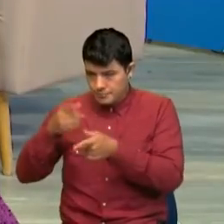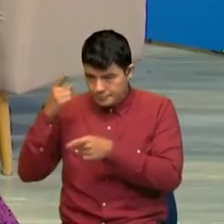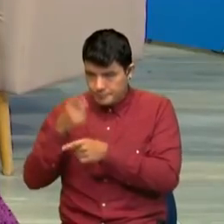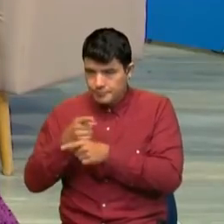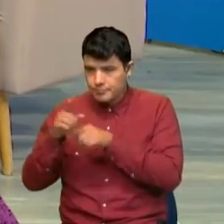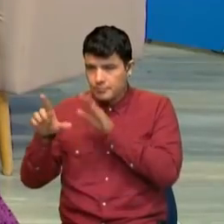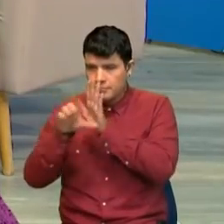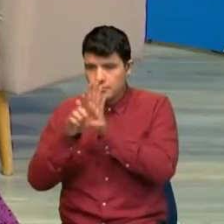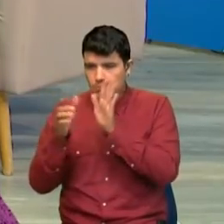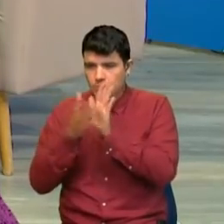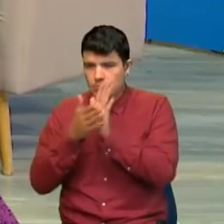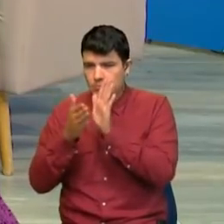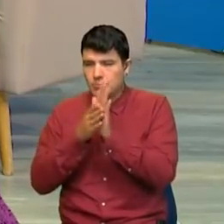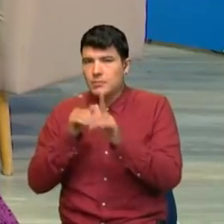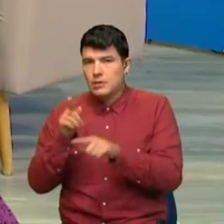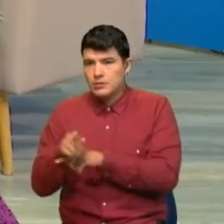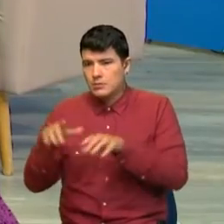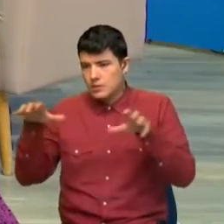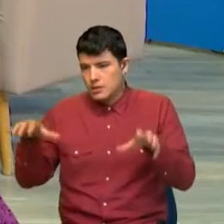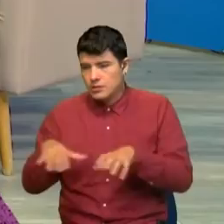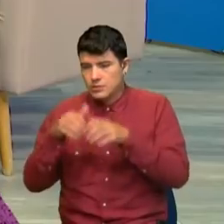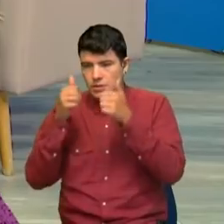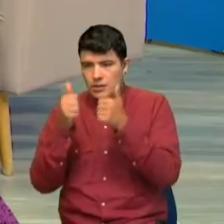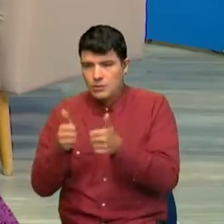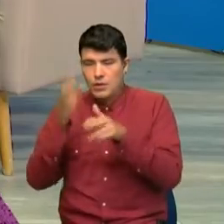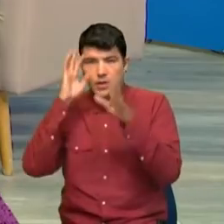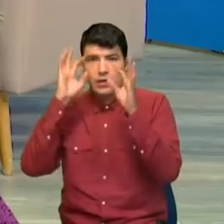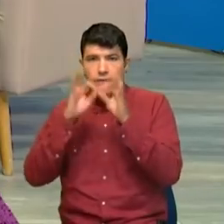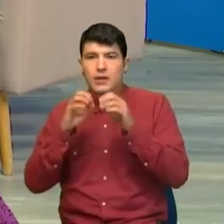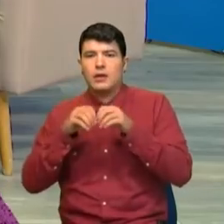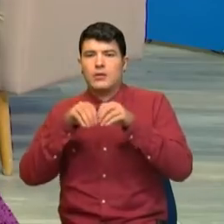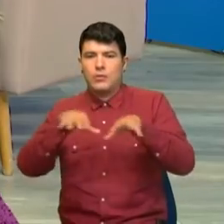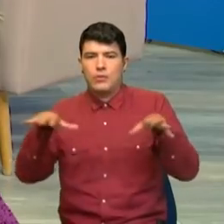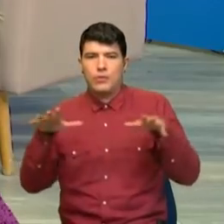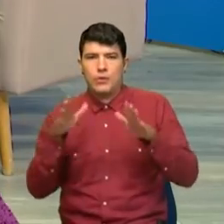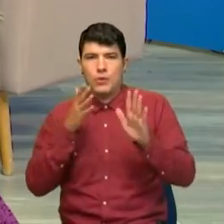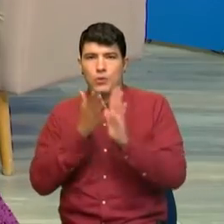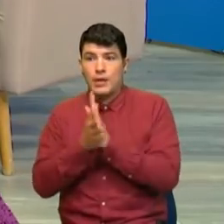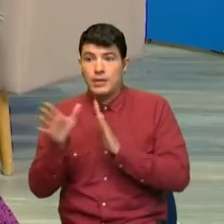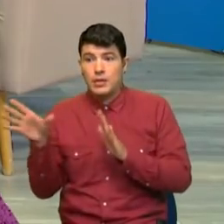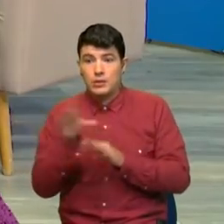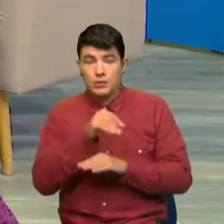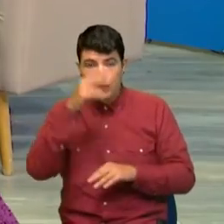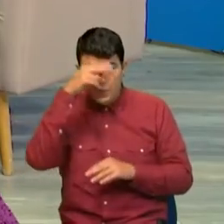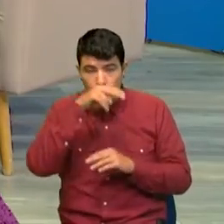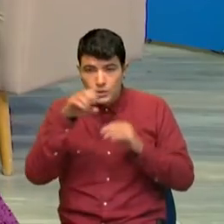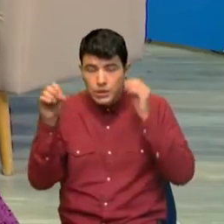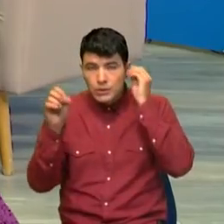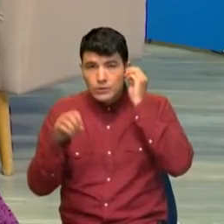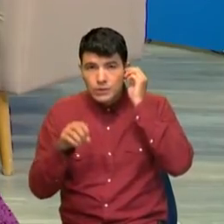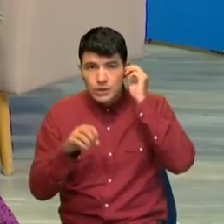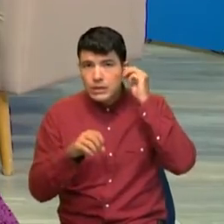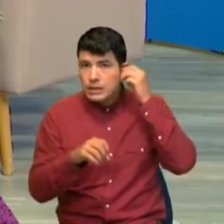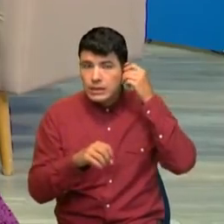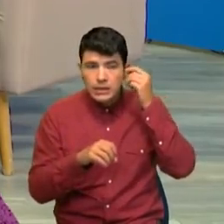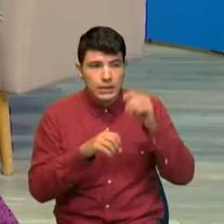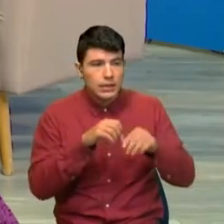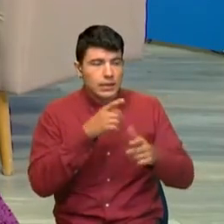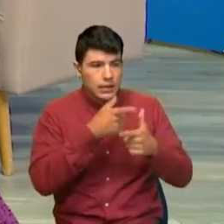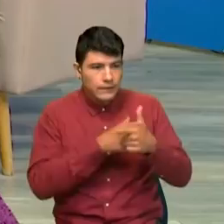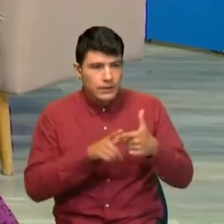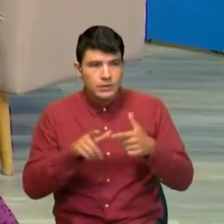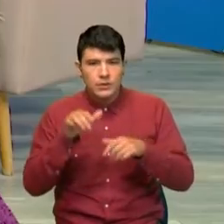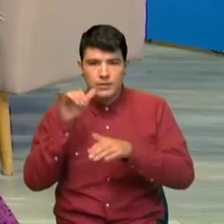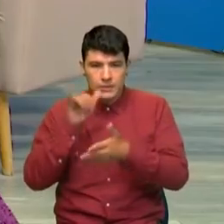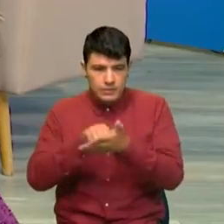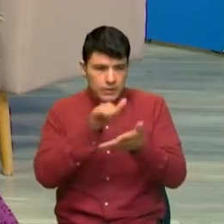Exacto, sería una actuación de buena fe, sería comunicarle a todos los hijos y repartirlos de manera igual. Si